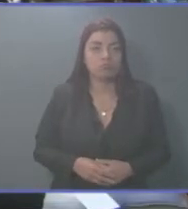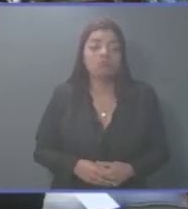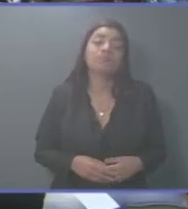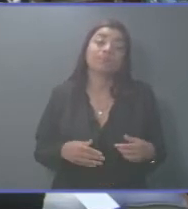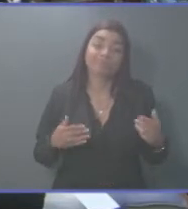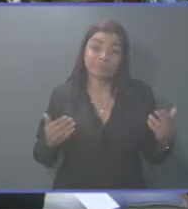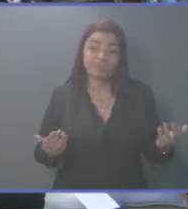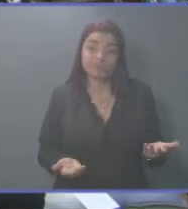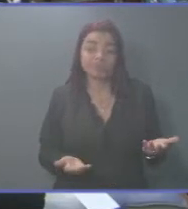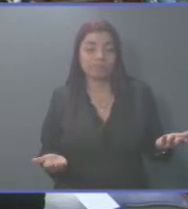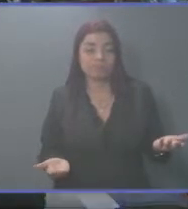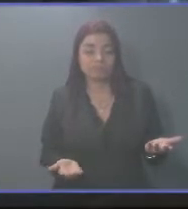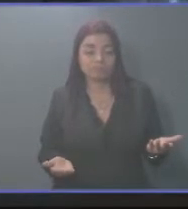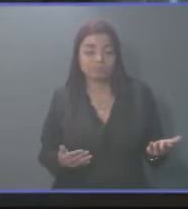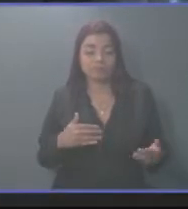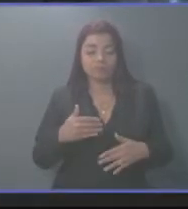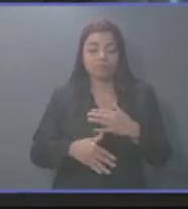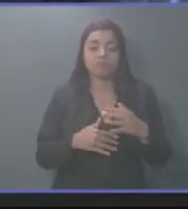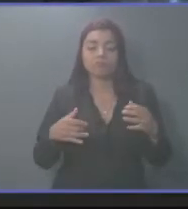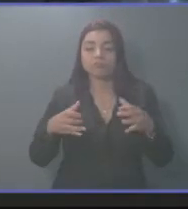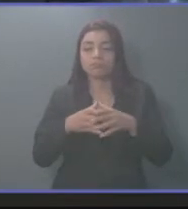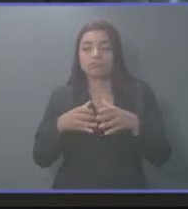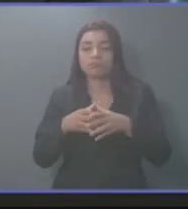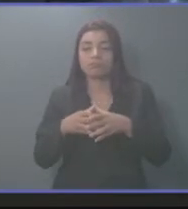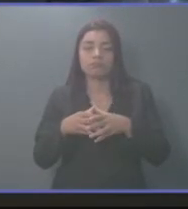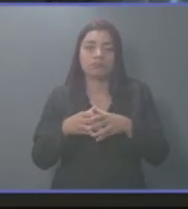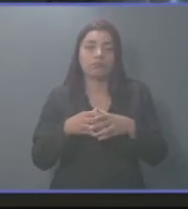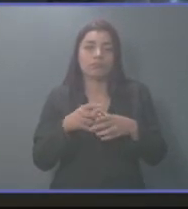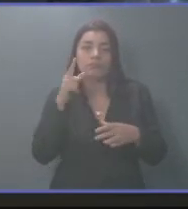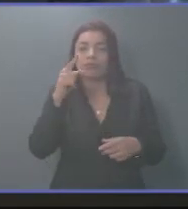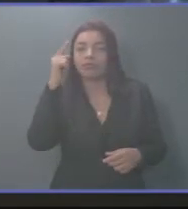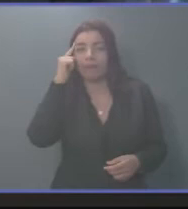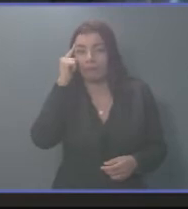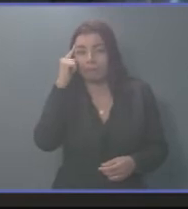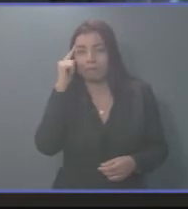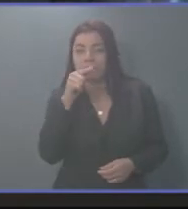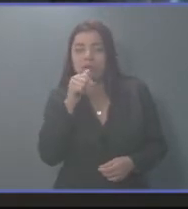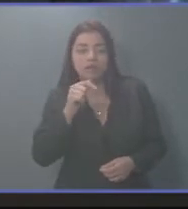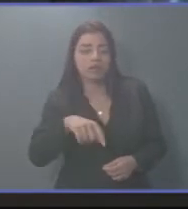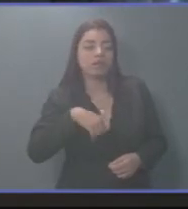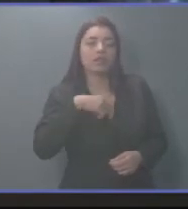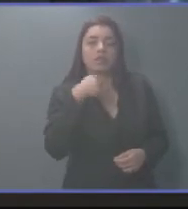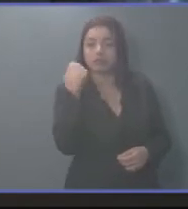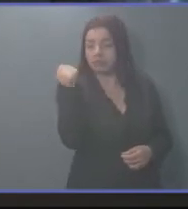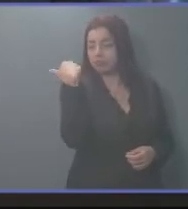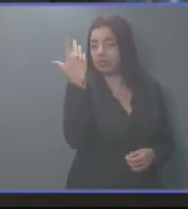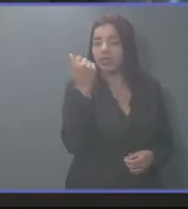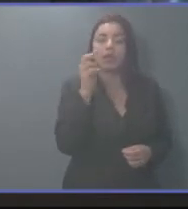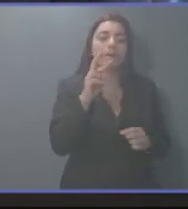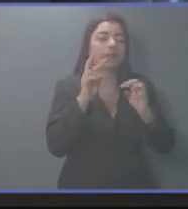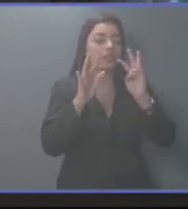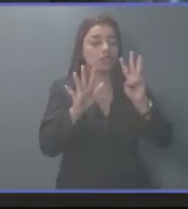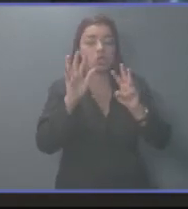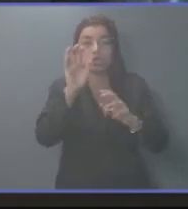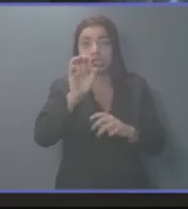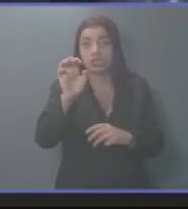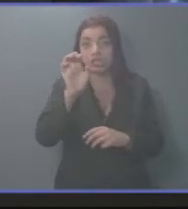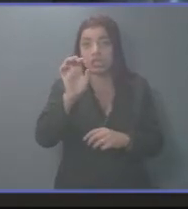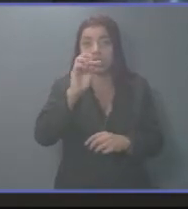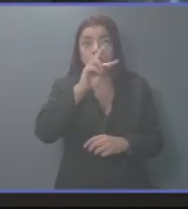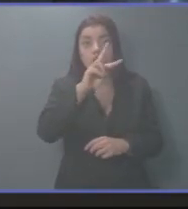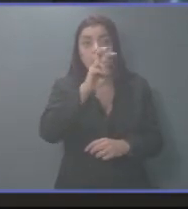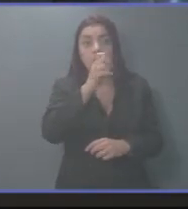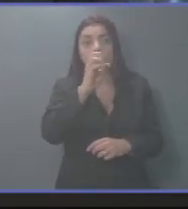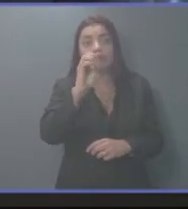En razón de lo antes expuesto, esta comisión invitó para el pasado 28 de enero de 2020